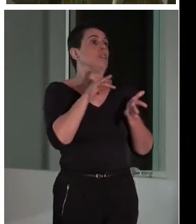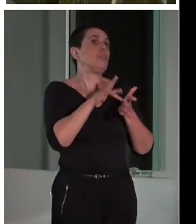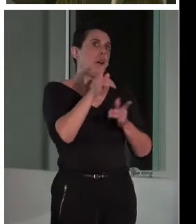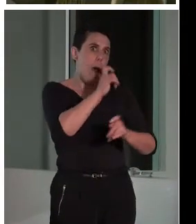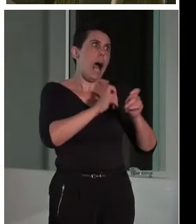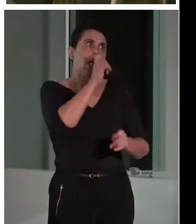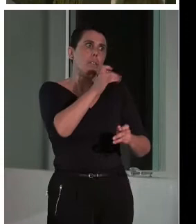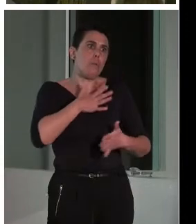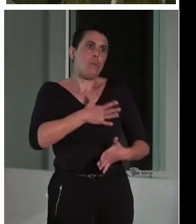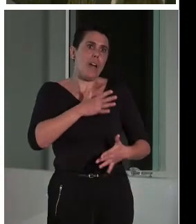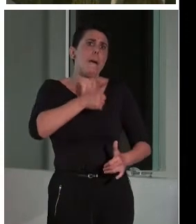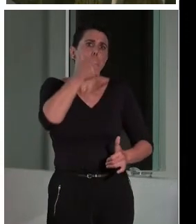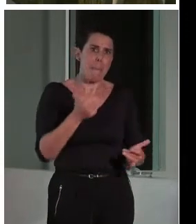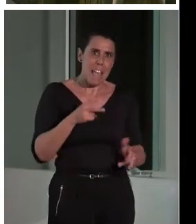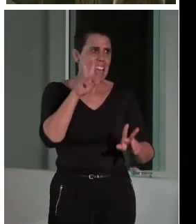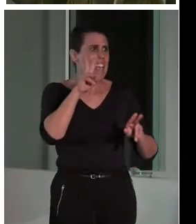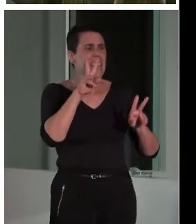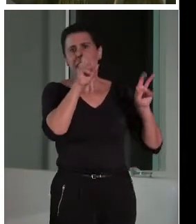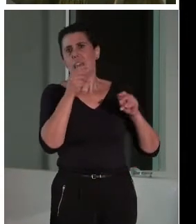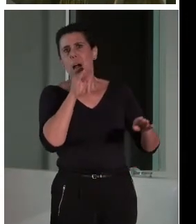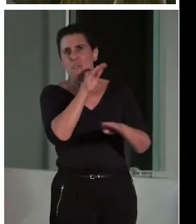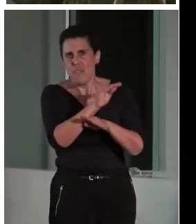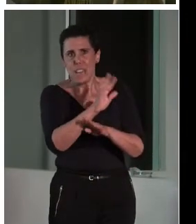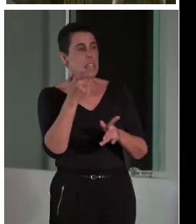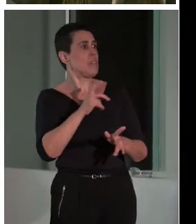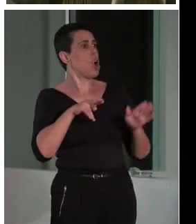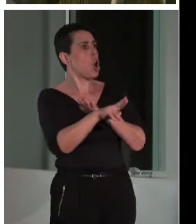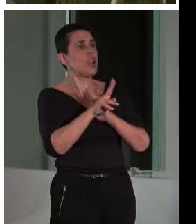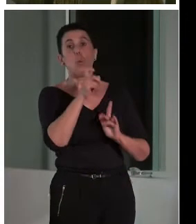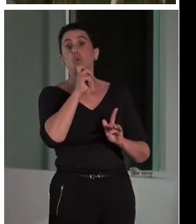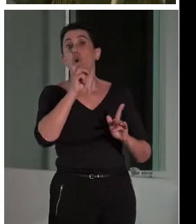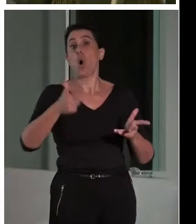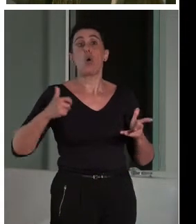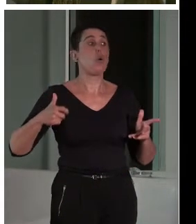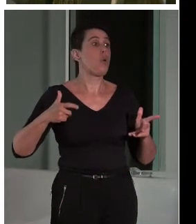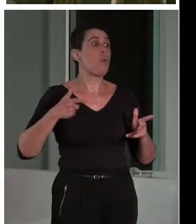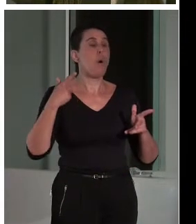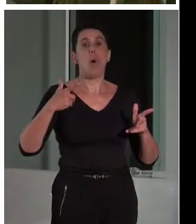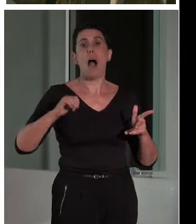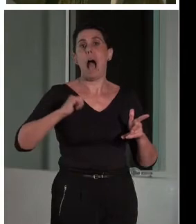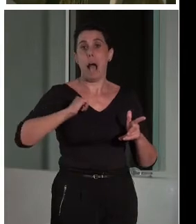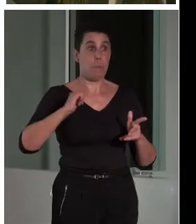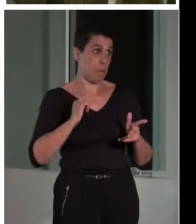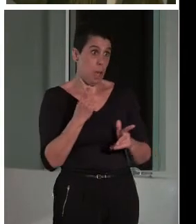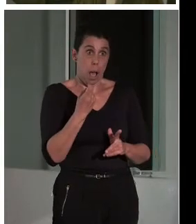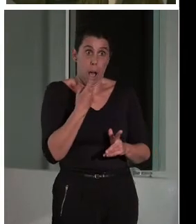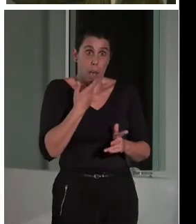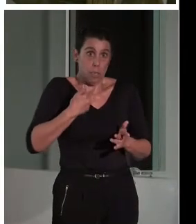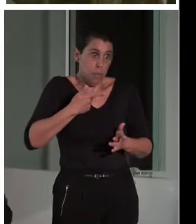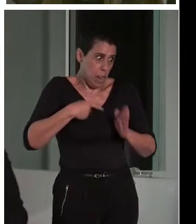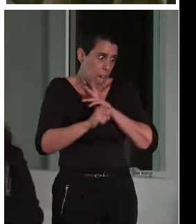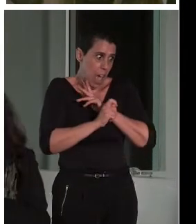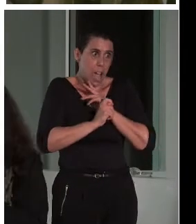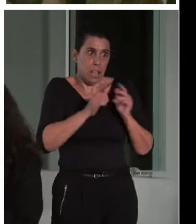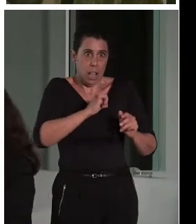pues todo lo que tiene que ver con financiación con formas de usar los recursos y tal pues requiere estrategias propias yo no me voy a entretener en